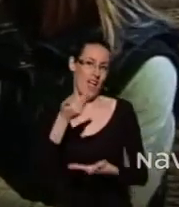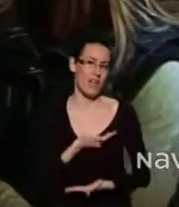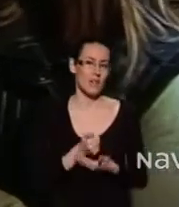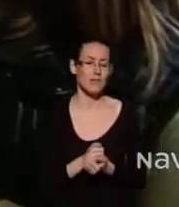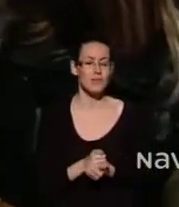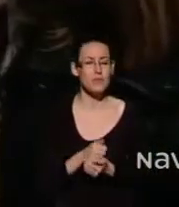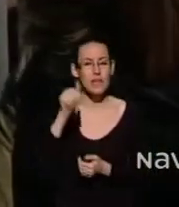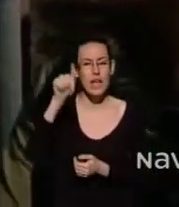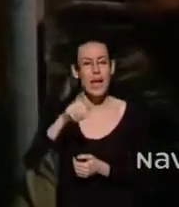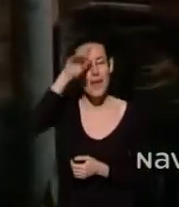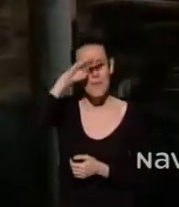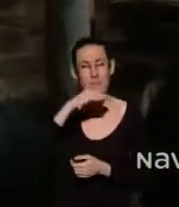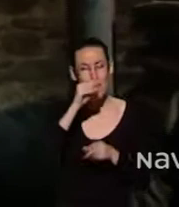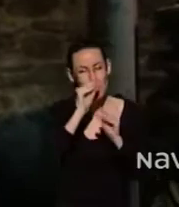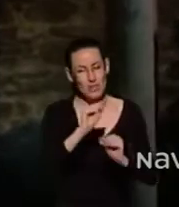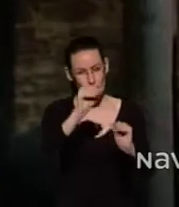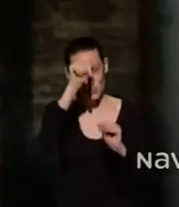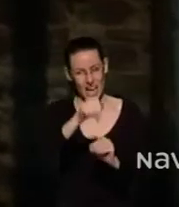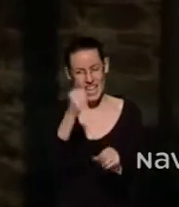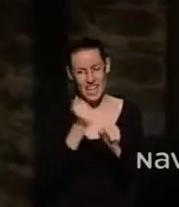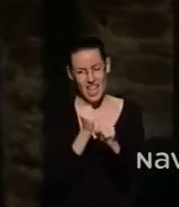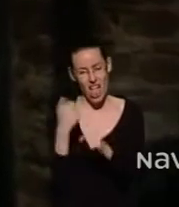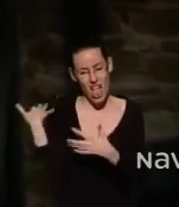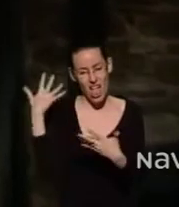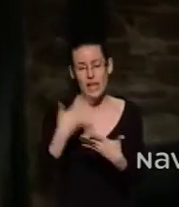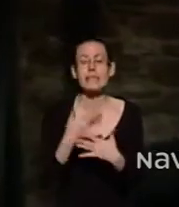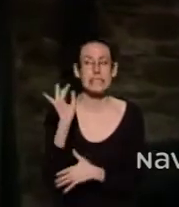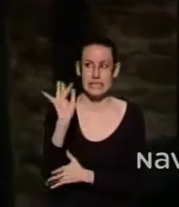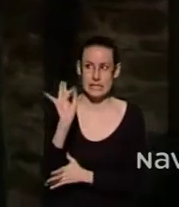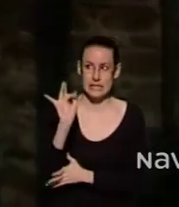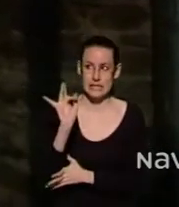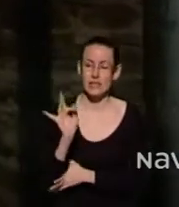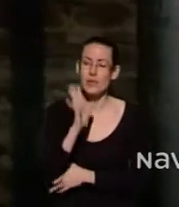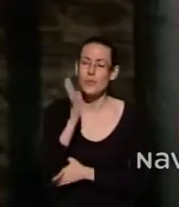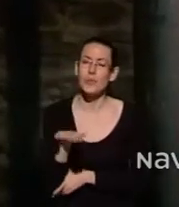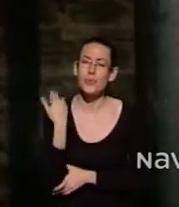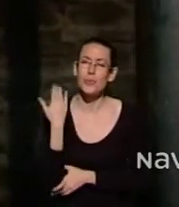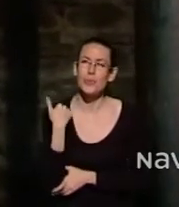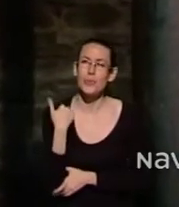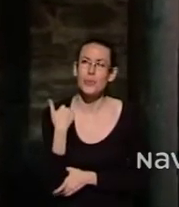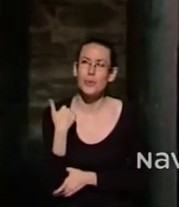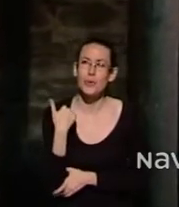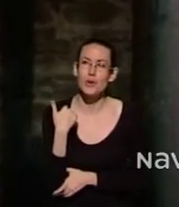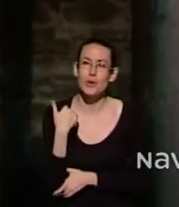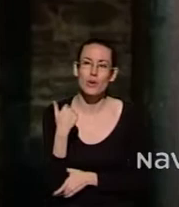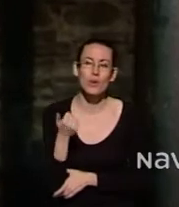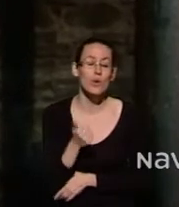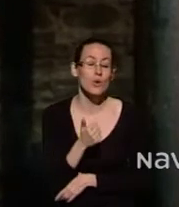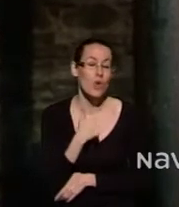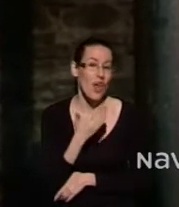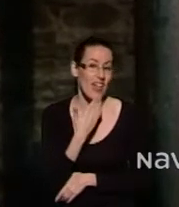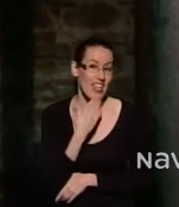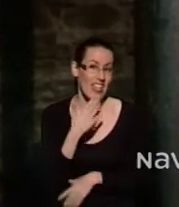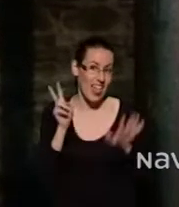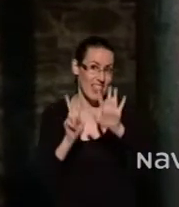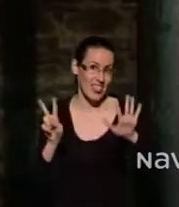aquí muchas campañas. Y yo, porque entonces en Aibar había, hasta que cumplíamos 7 años, hasta que se comulgaba, íbamos